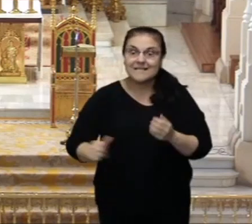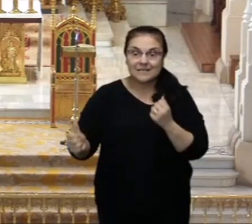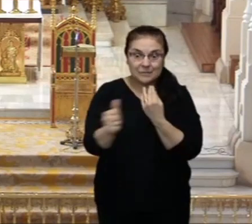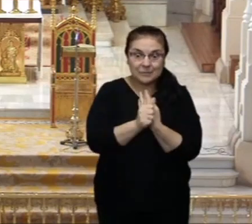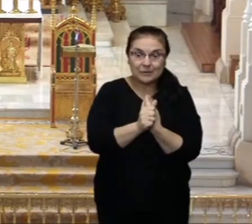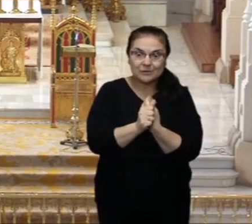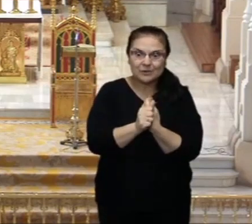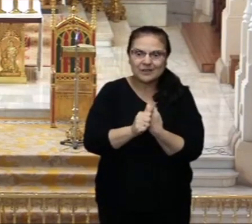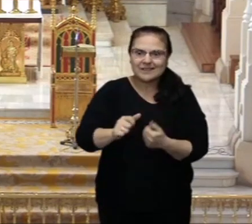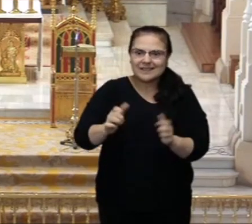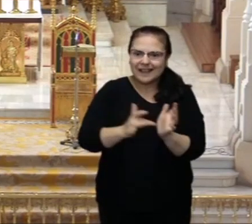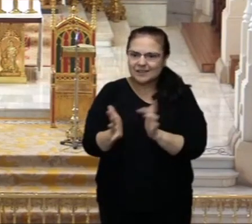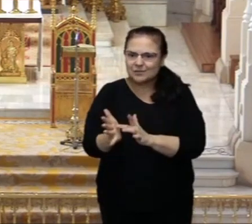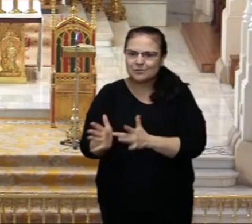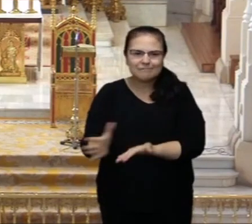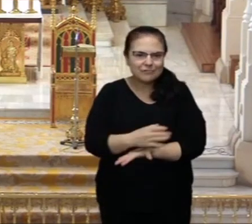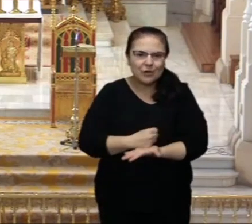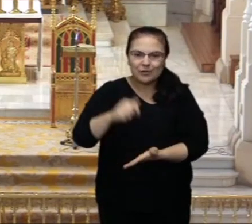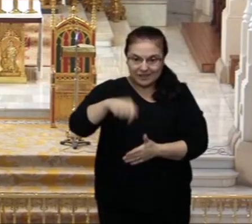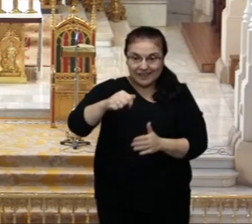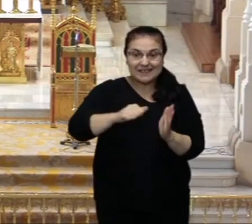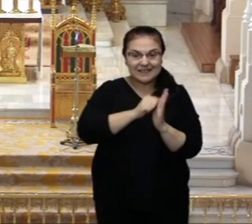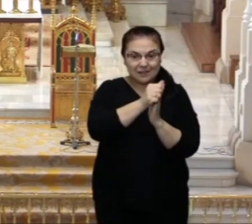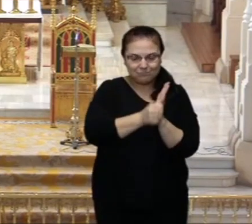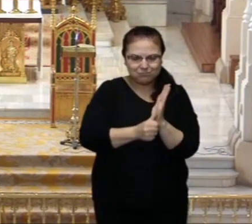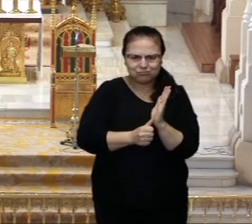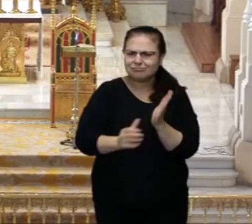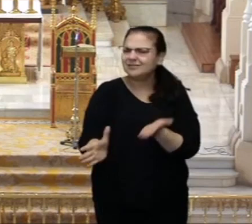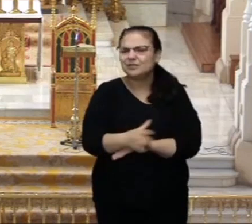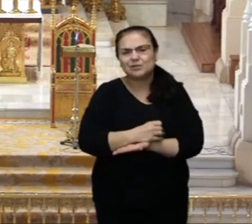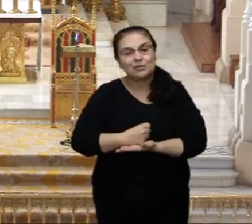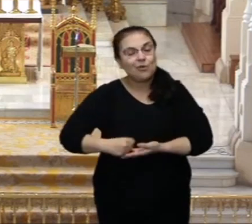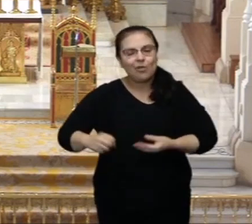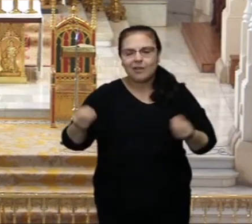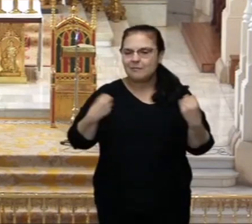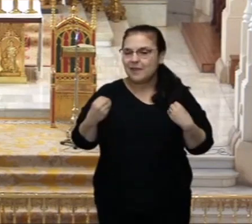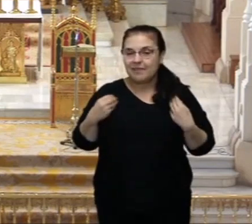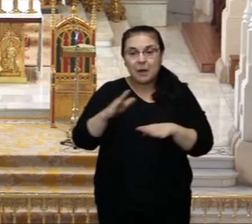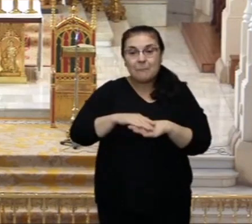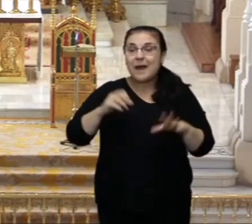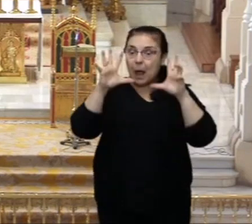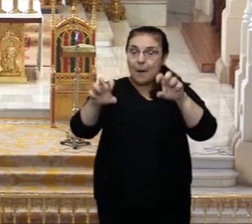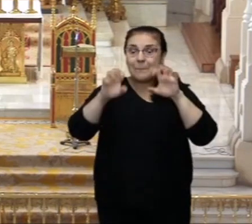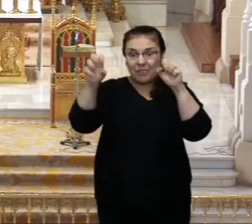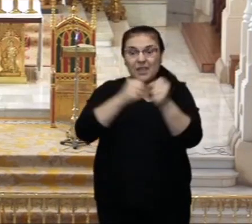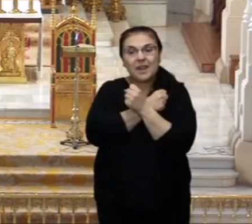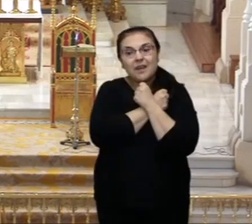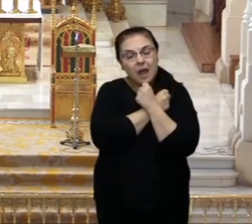somos todos, en este Adviento. Y toda la vida, para que aprendamos a amar.